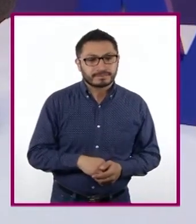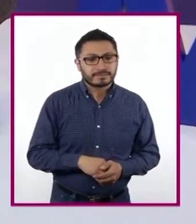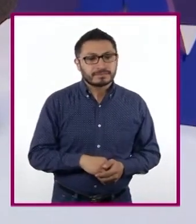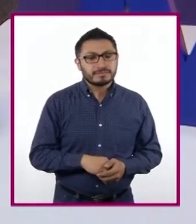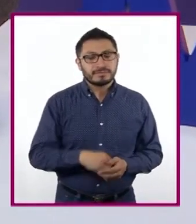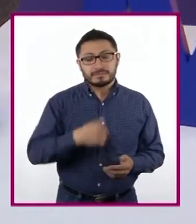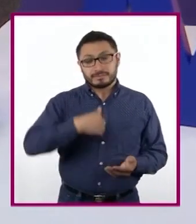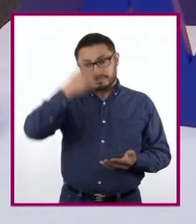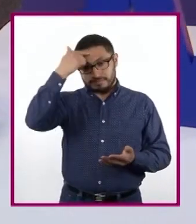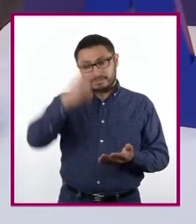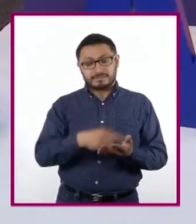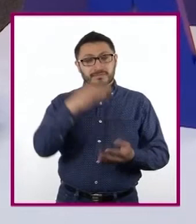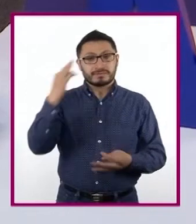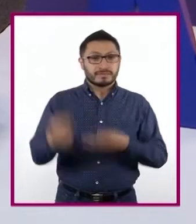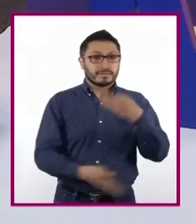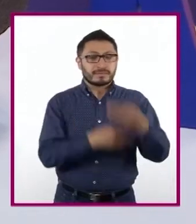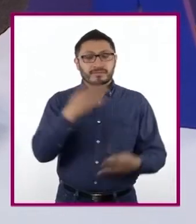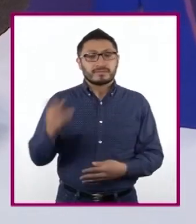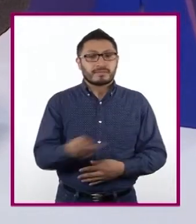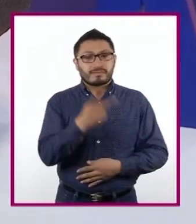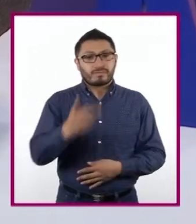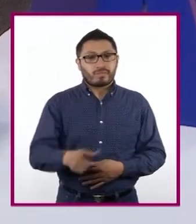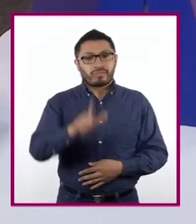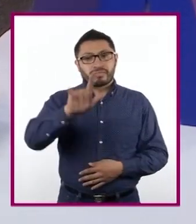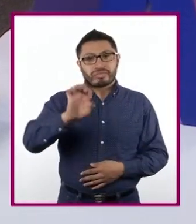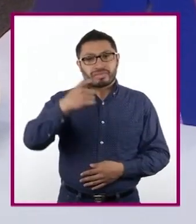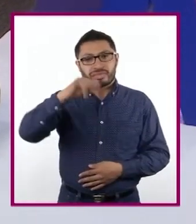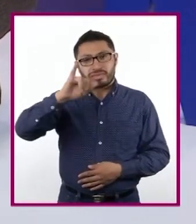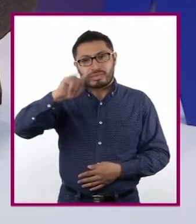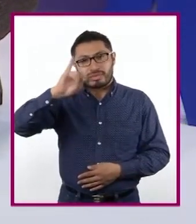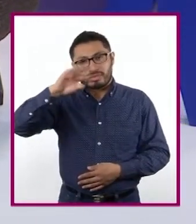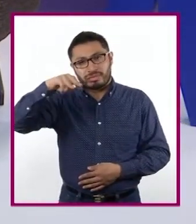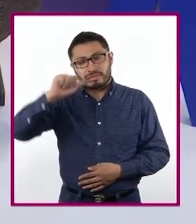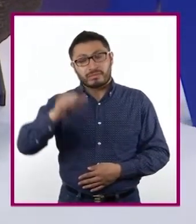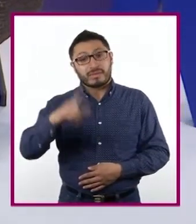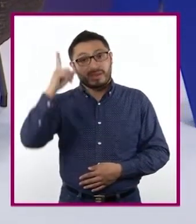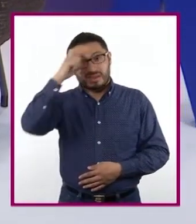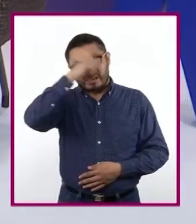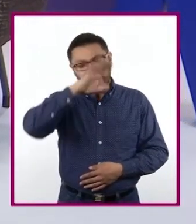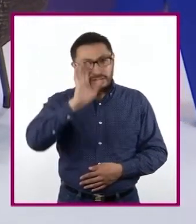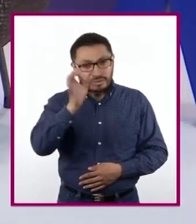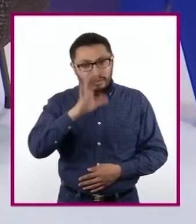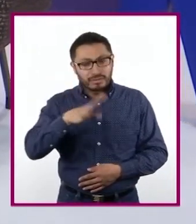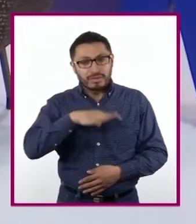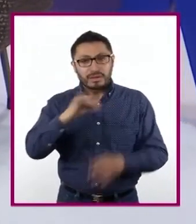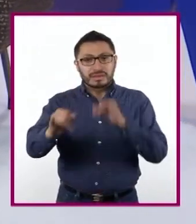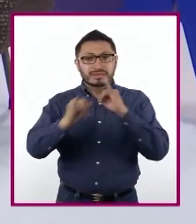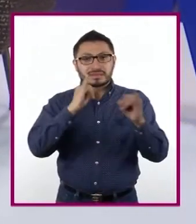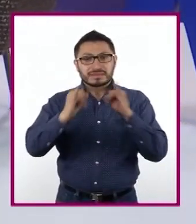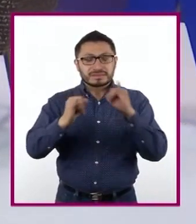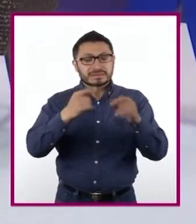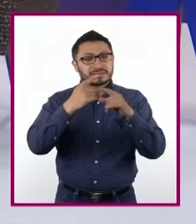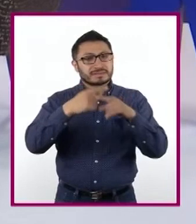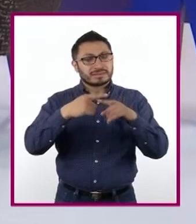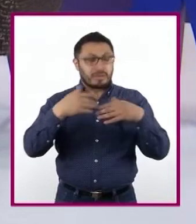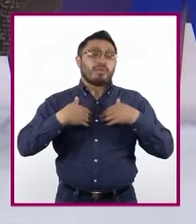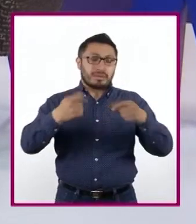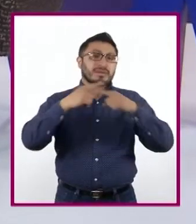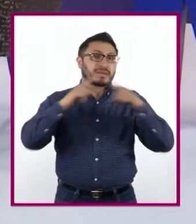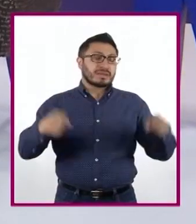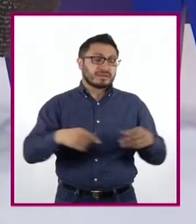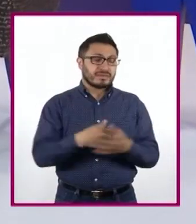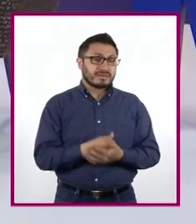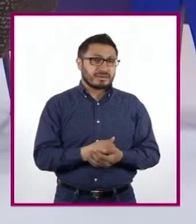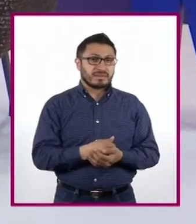Considero, Irma, que toda pregunta es legítima. La dificultad viene cuando le damos una interpretación errónea. Es